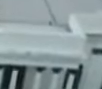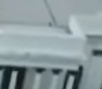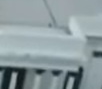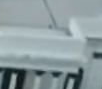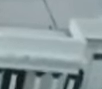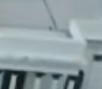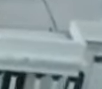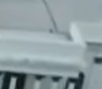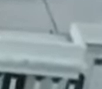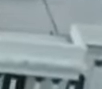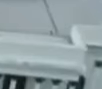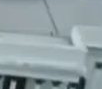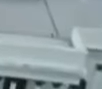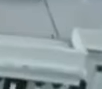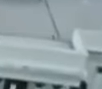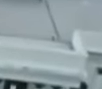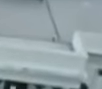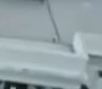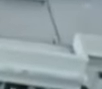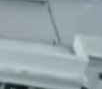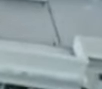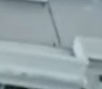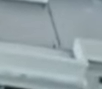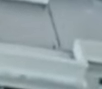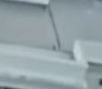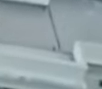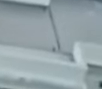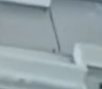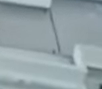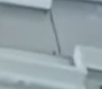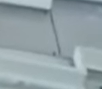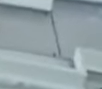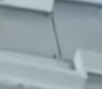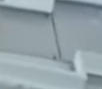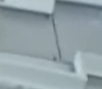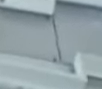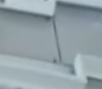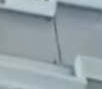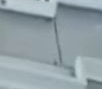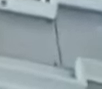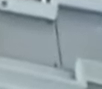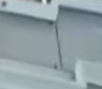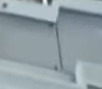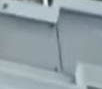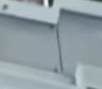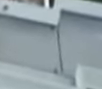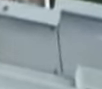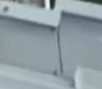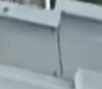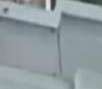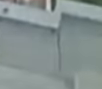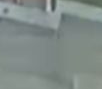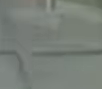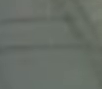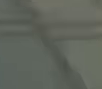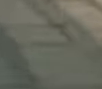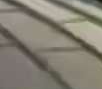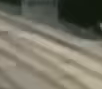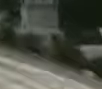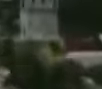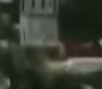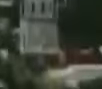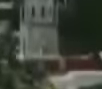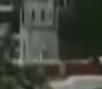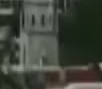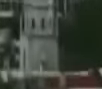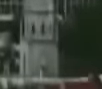el establecimiento de los programas sociales. La sancionada Ley Orgánica para la Defensa del Esequibo fue remitida al Tribunal